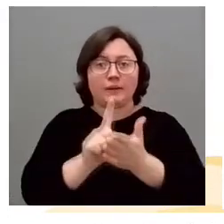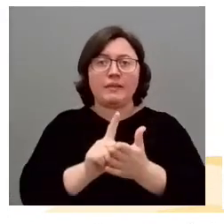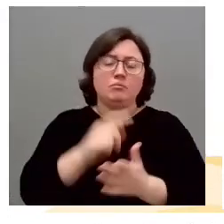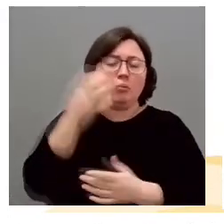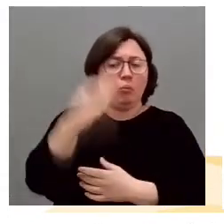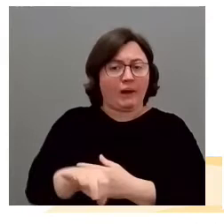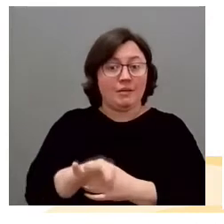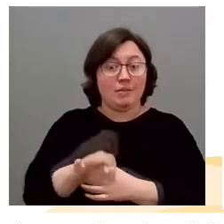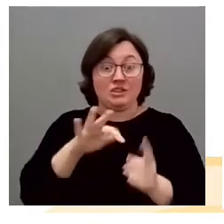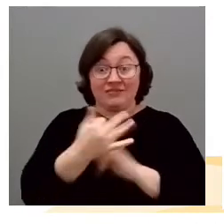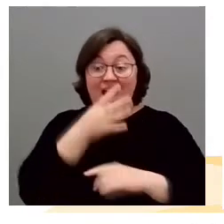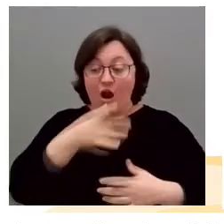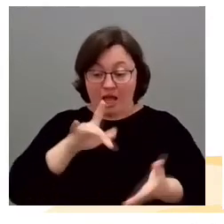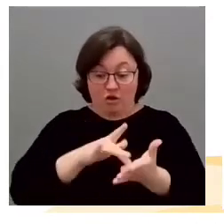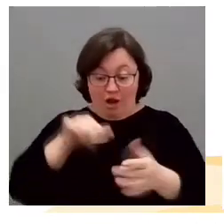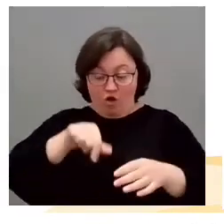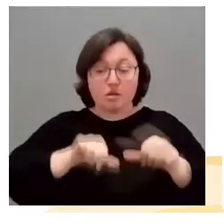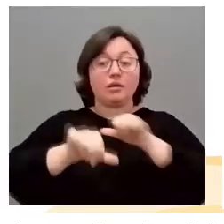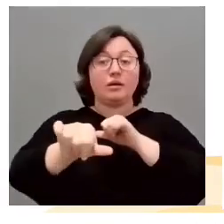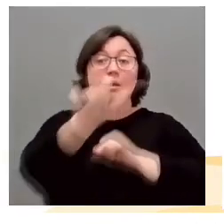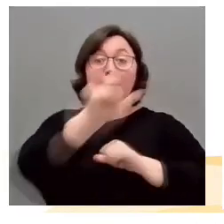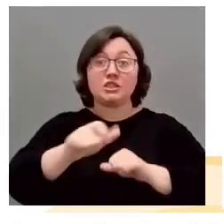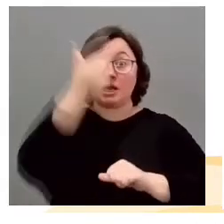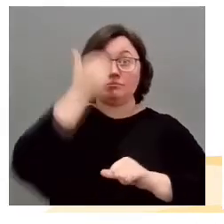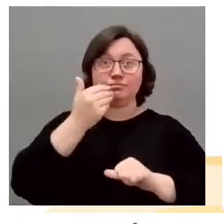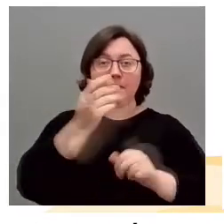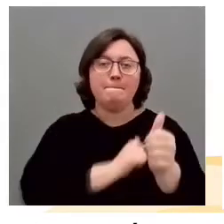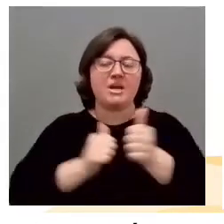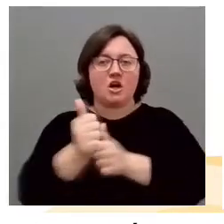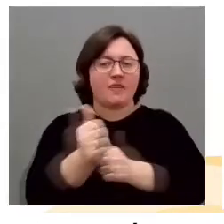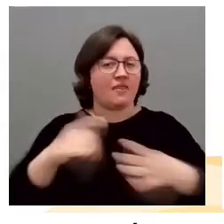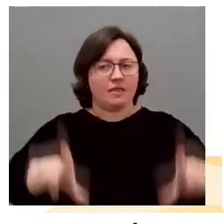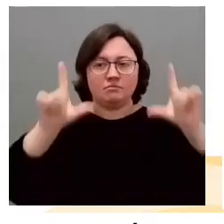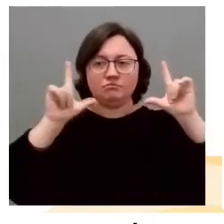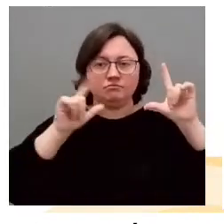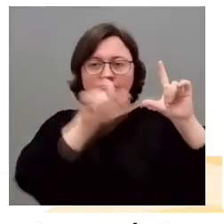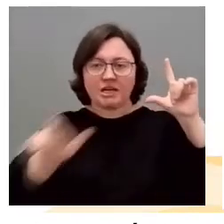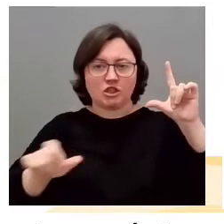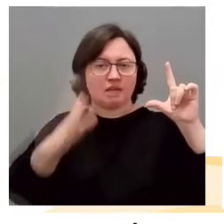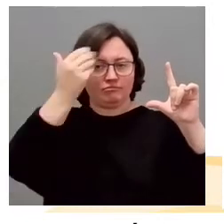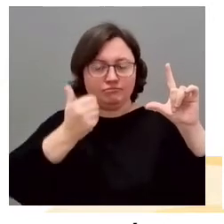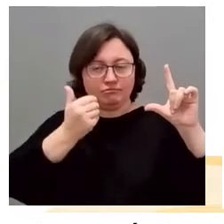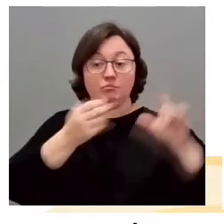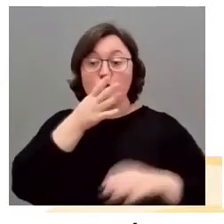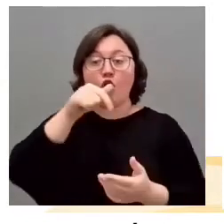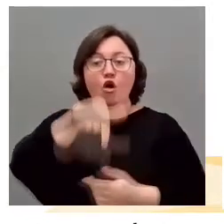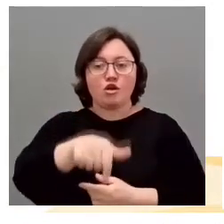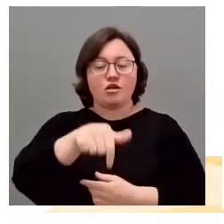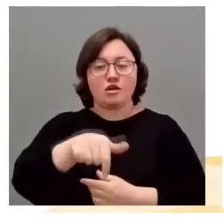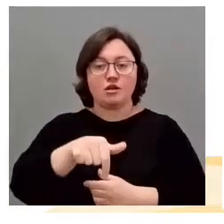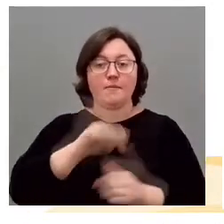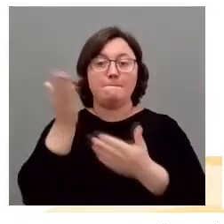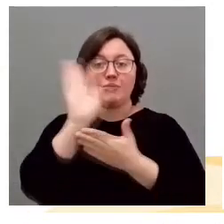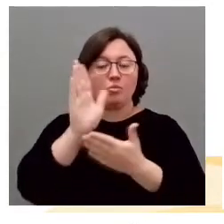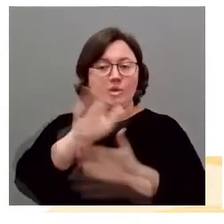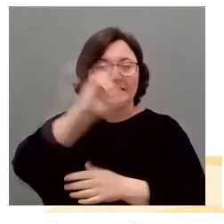de poner hoy y en adelante a las personas en primer lugar. Por eso estamos aquí. Queremos trasladar nuestras